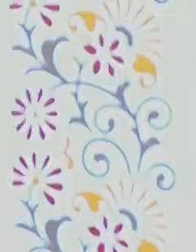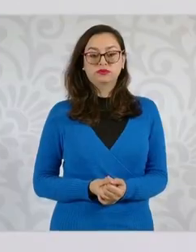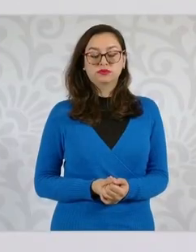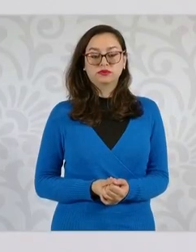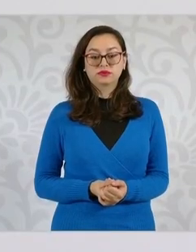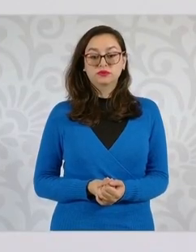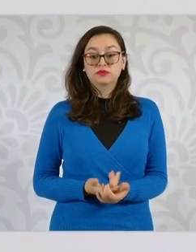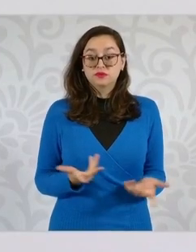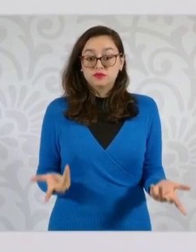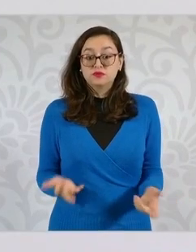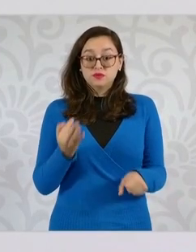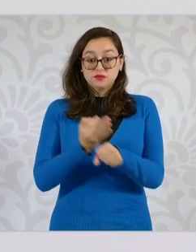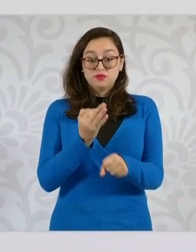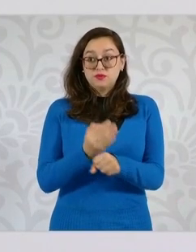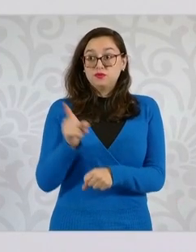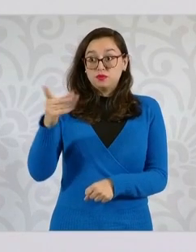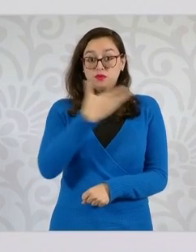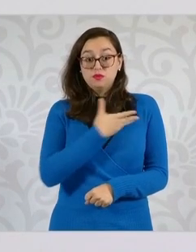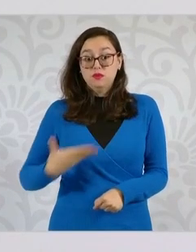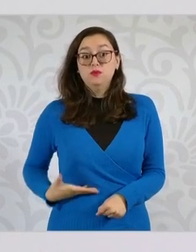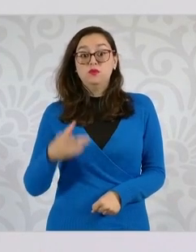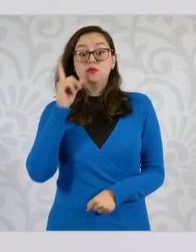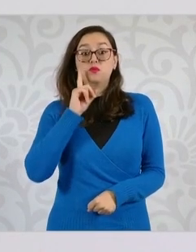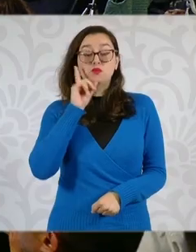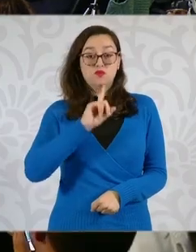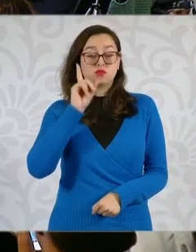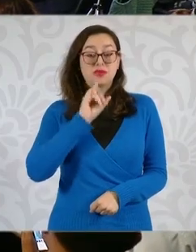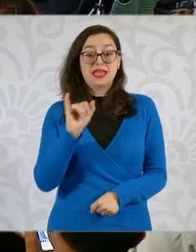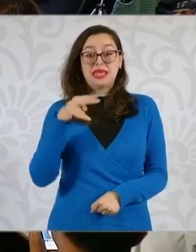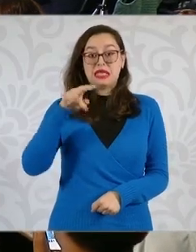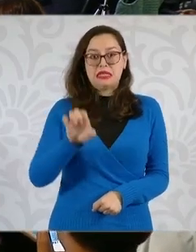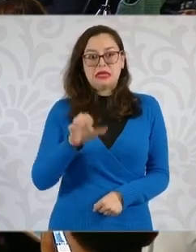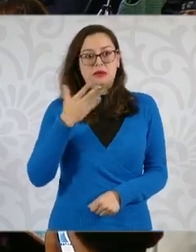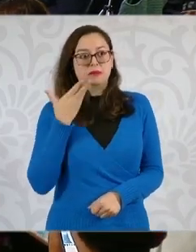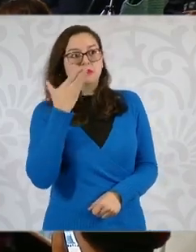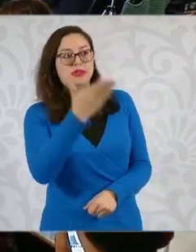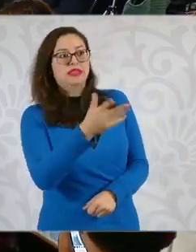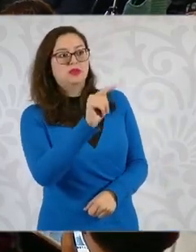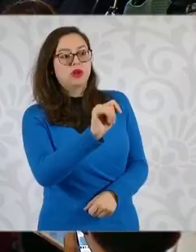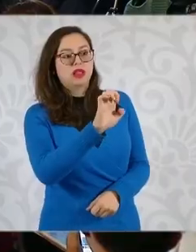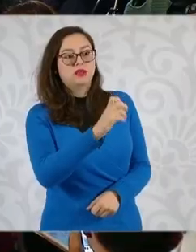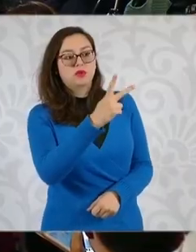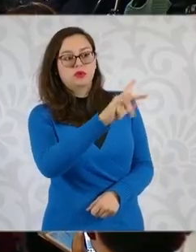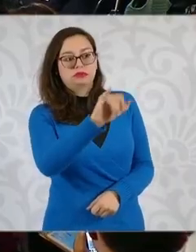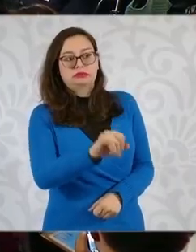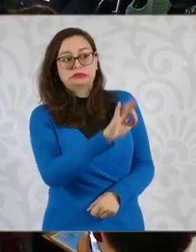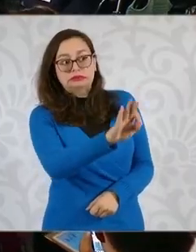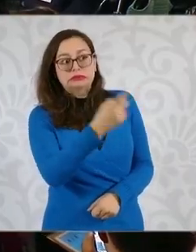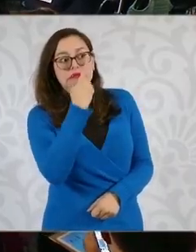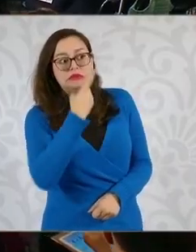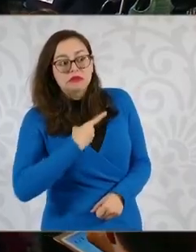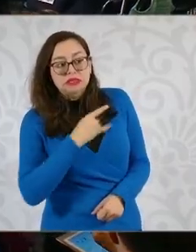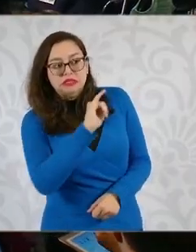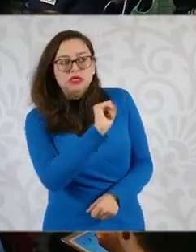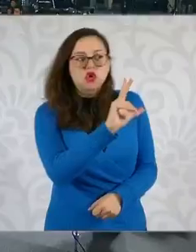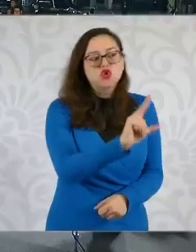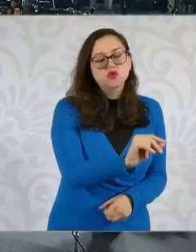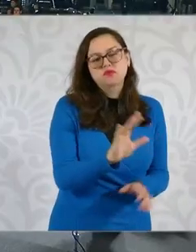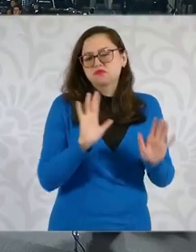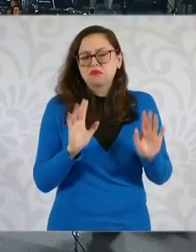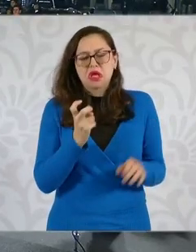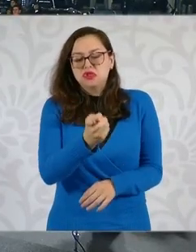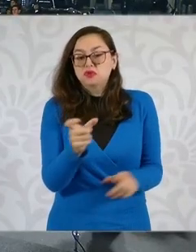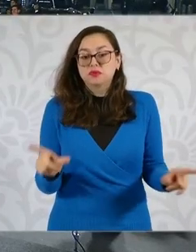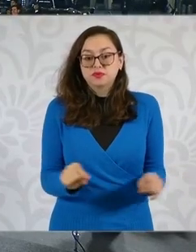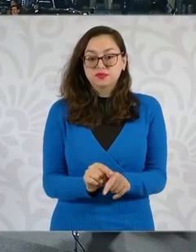que se manifieste en torno a esto Ok, sí bueno dice que están en espera de resoluciones jurídicas precisamente